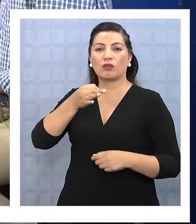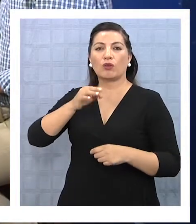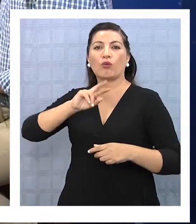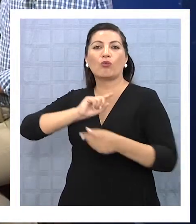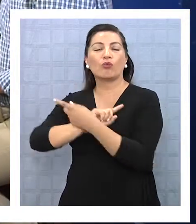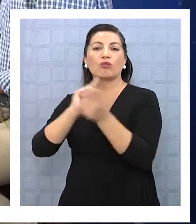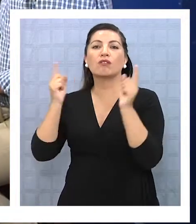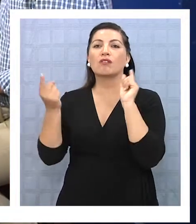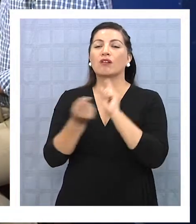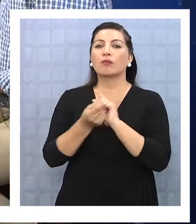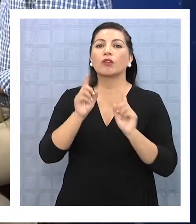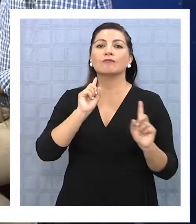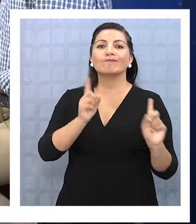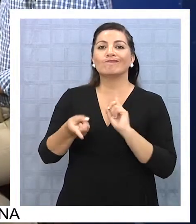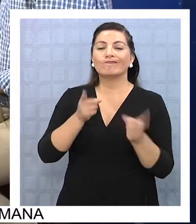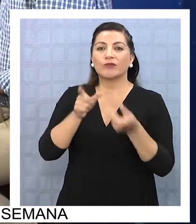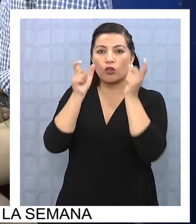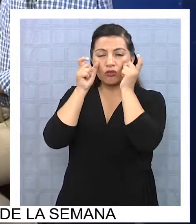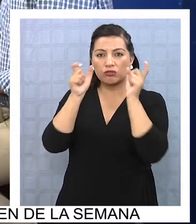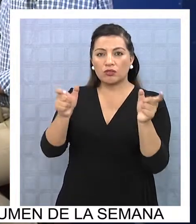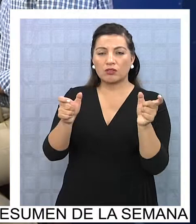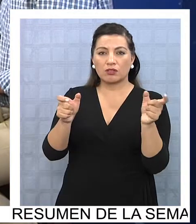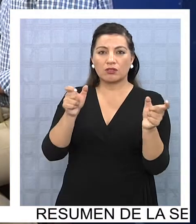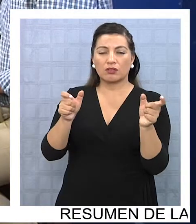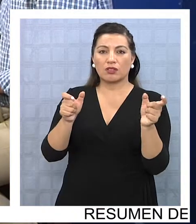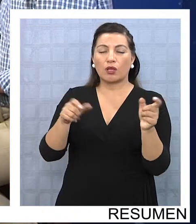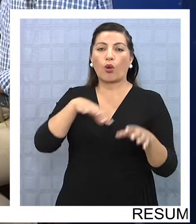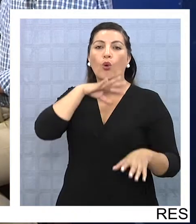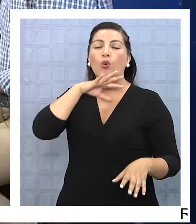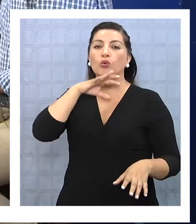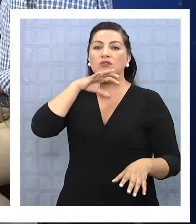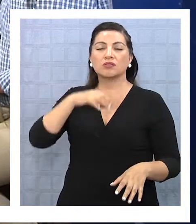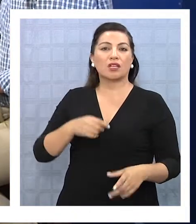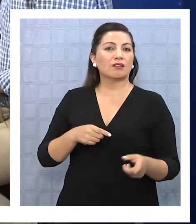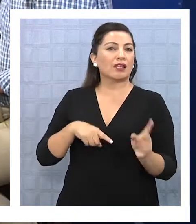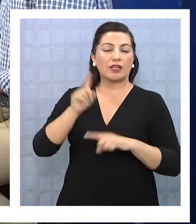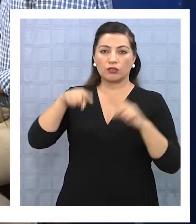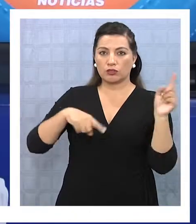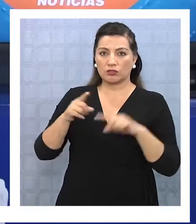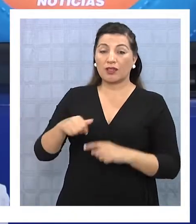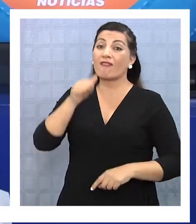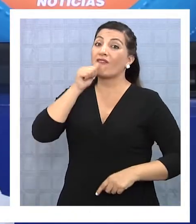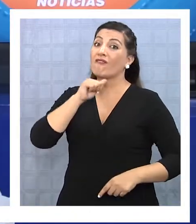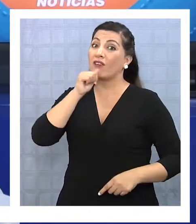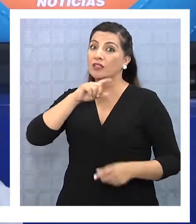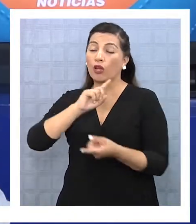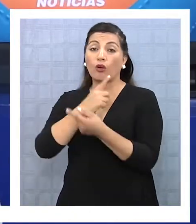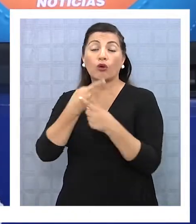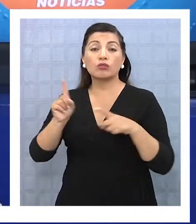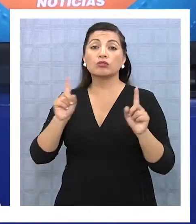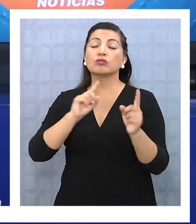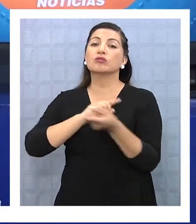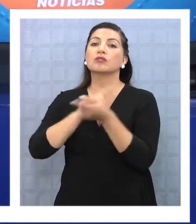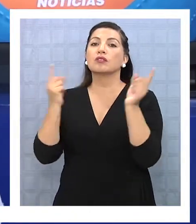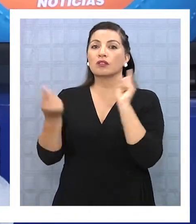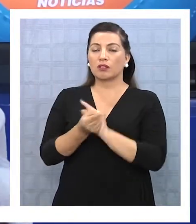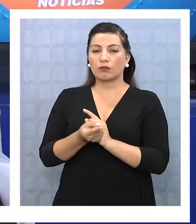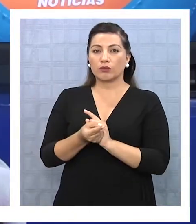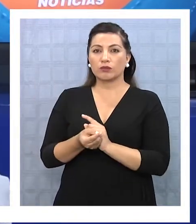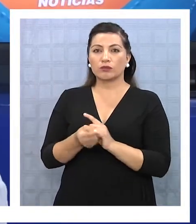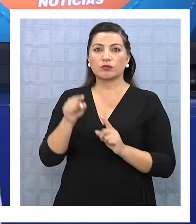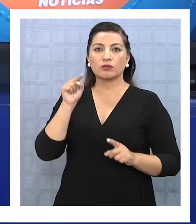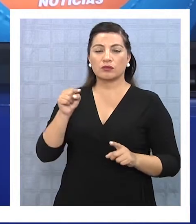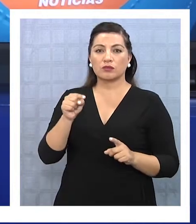administrativa para controlar mejor, fiscalizar mejor el uso de los recursos, muy necesario. Pero falta la otra reforma que nosotros vamos a implementar, que